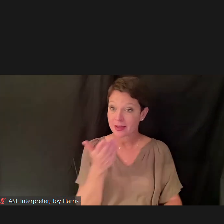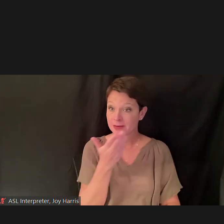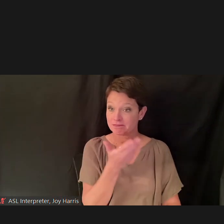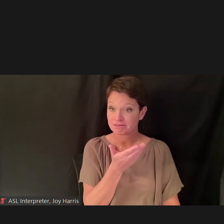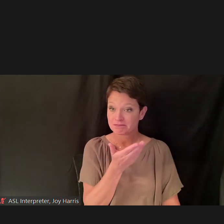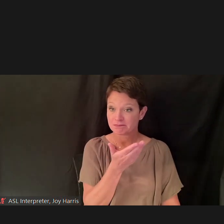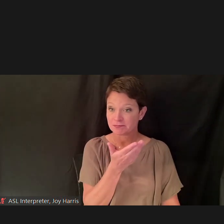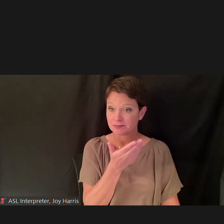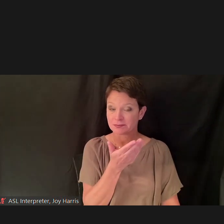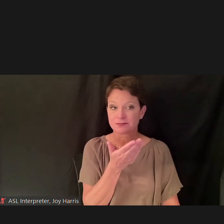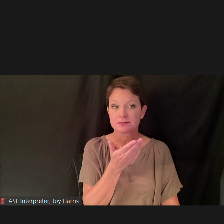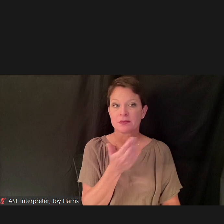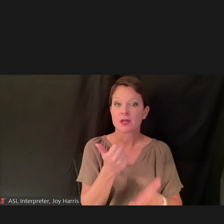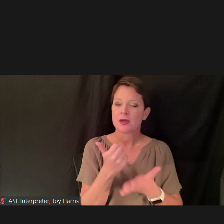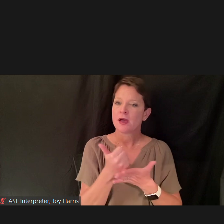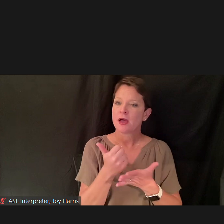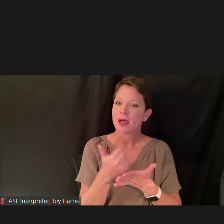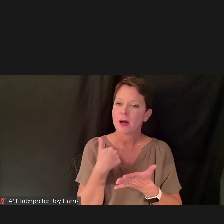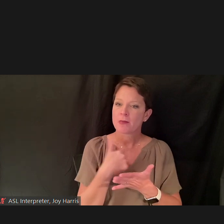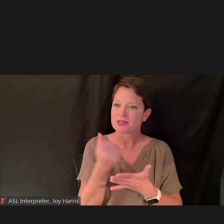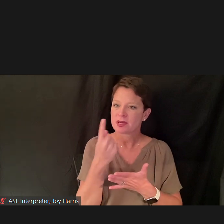En esta próxima,